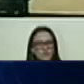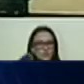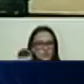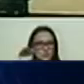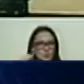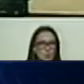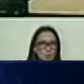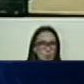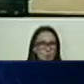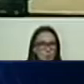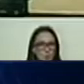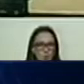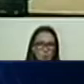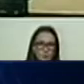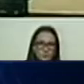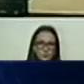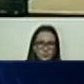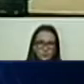sucumba.